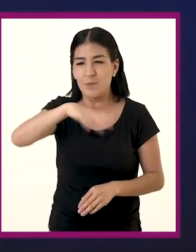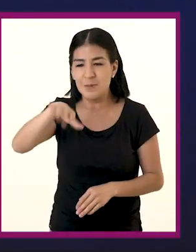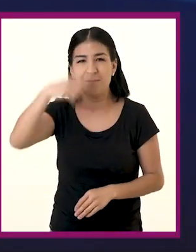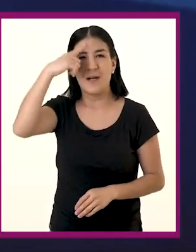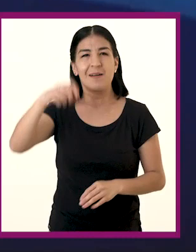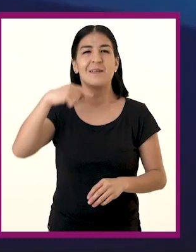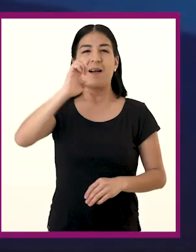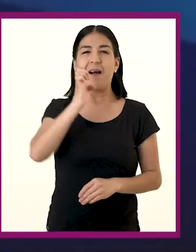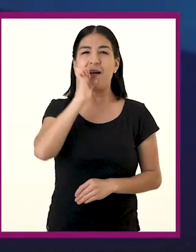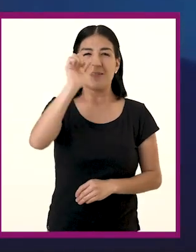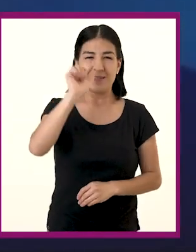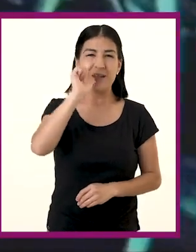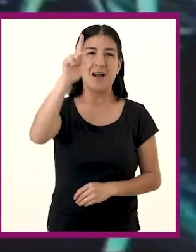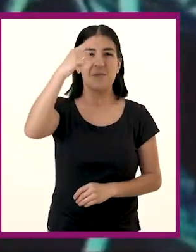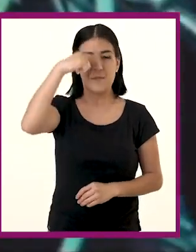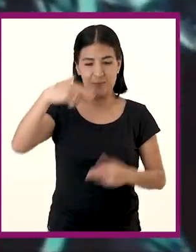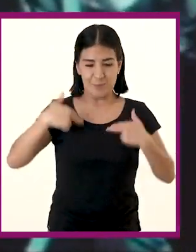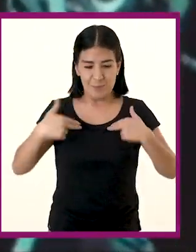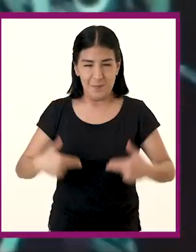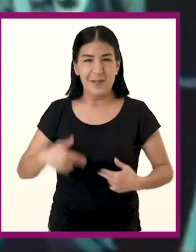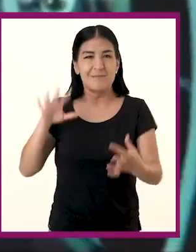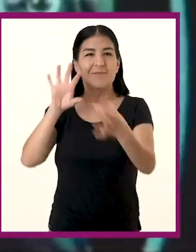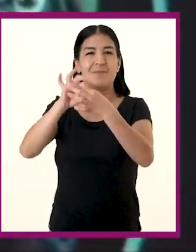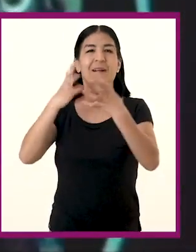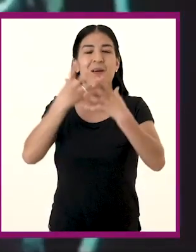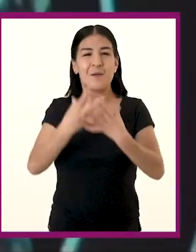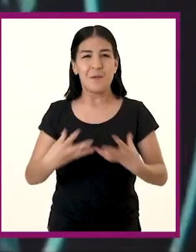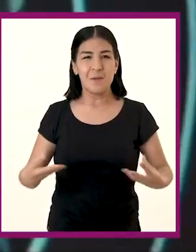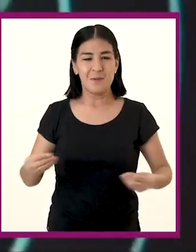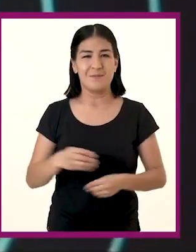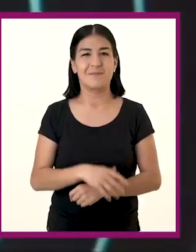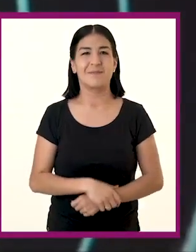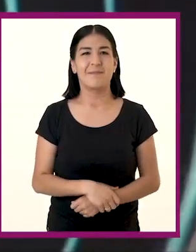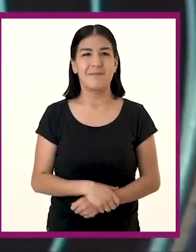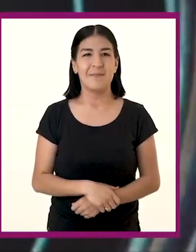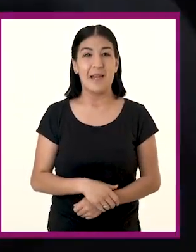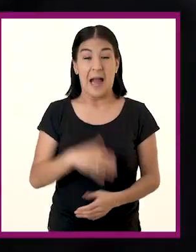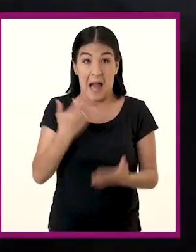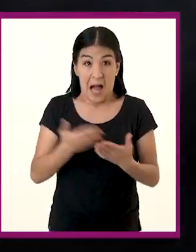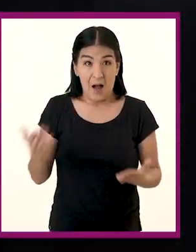quien buscaba una evolución espiritual y humanitaria.